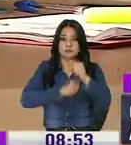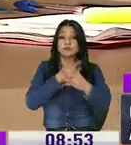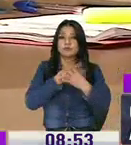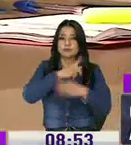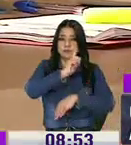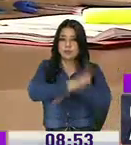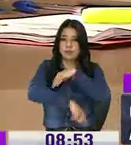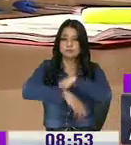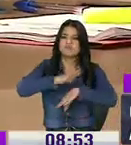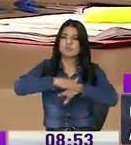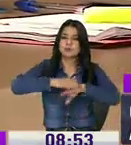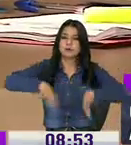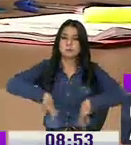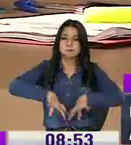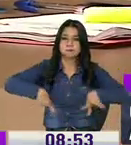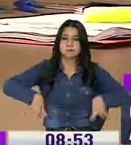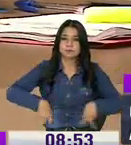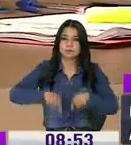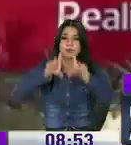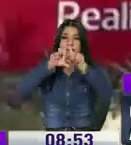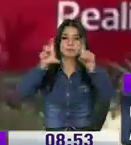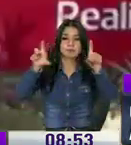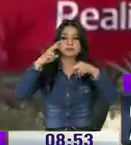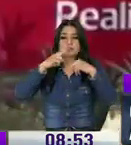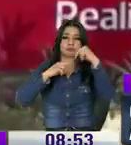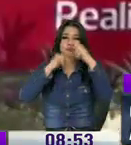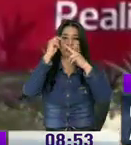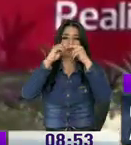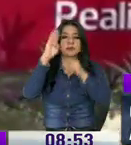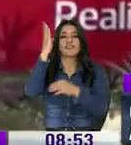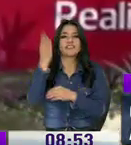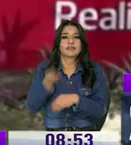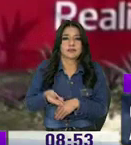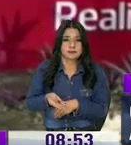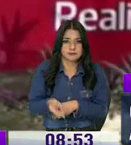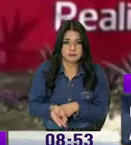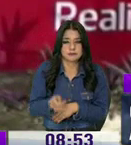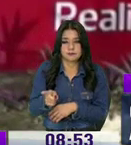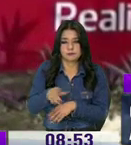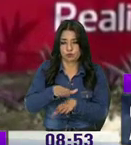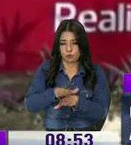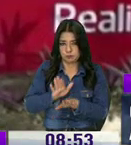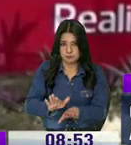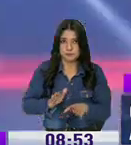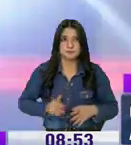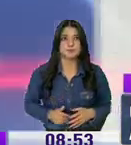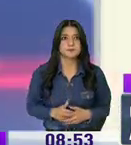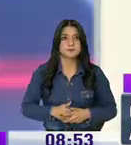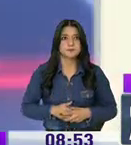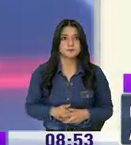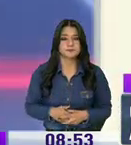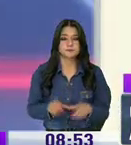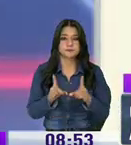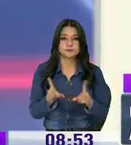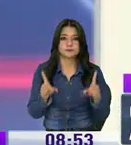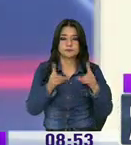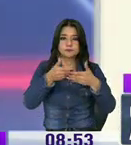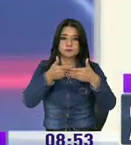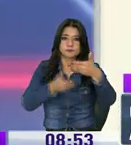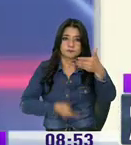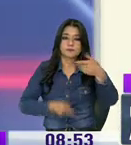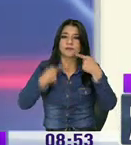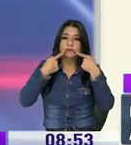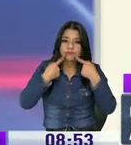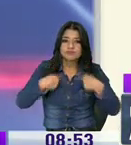verse involucrado en delitos de corrupción con la empresa constructora brasileña Odebrecht. El documento difundido a través de